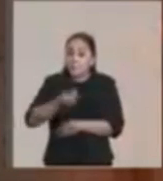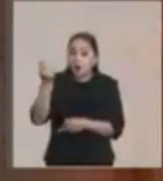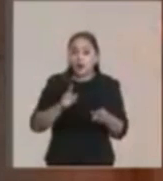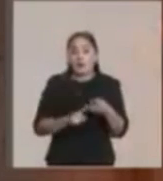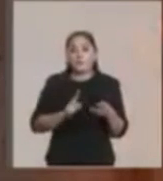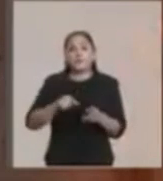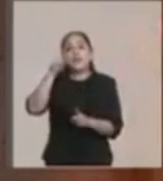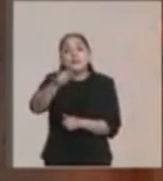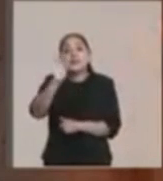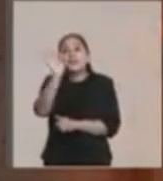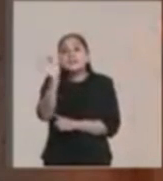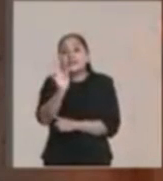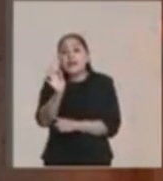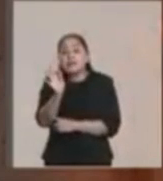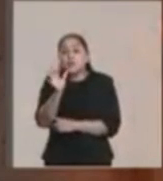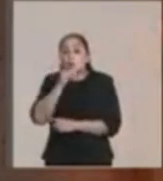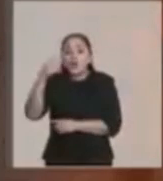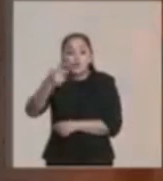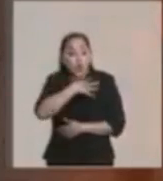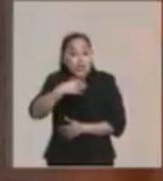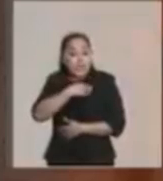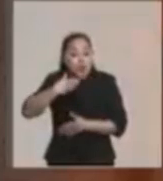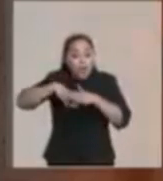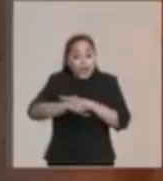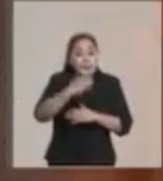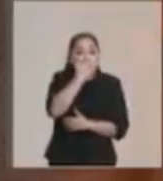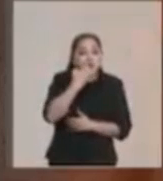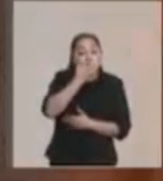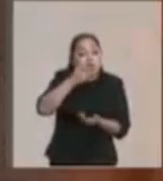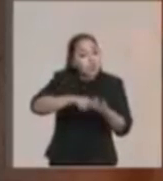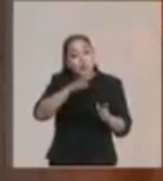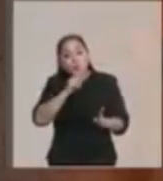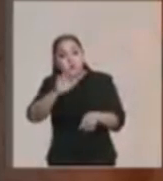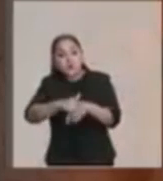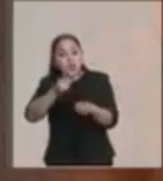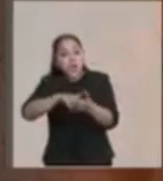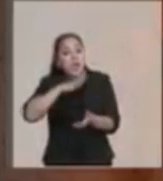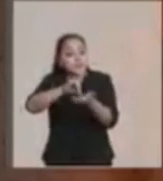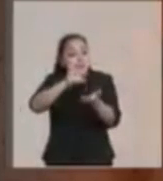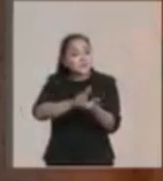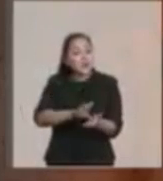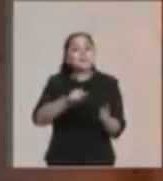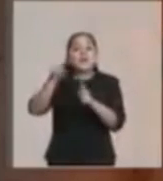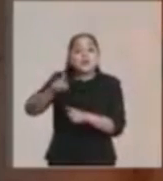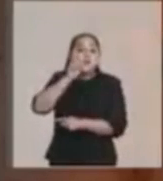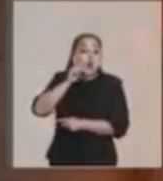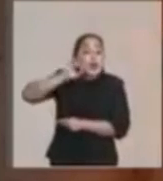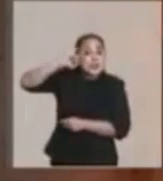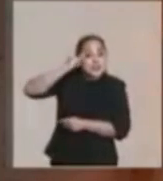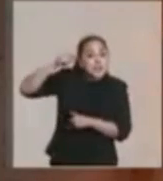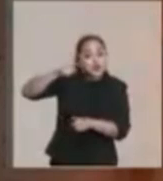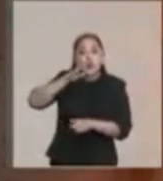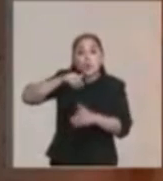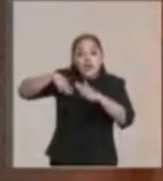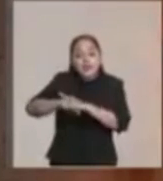que no te dejan meter a tu hijo a la escuela porque tiene una discapacidad, a ti mujer indígena que no te permiten entrar a